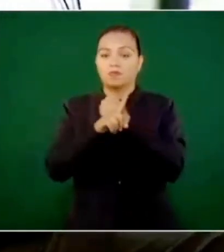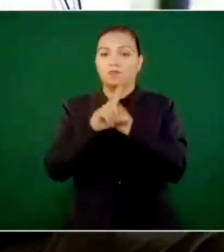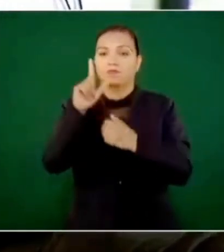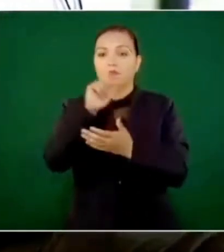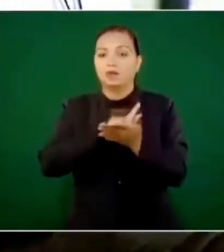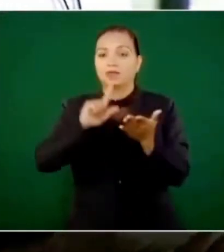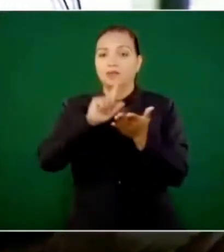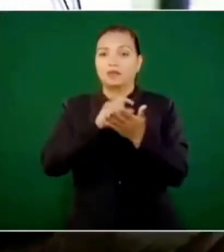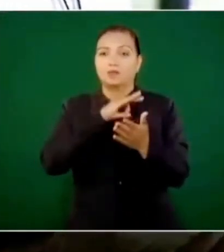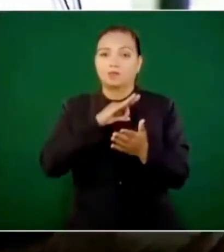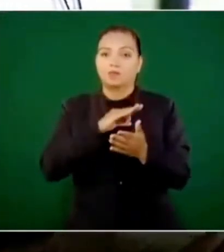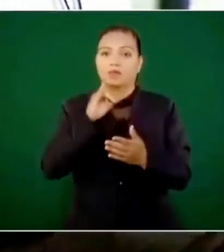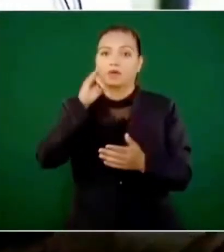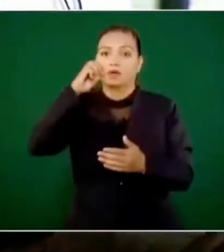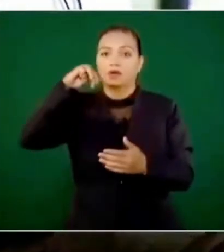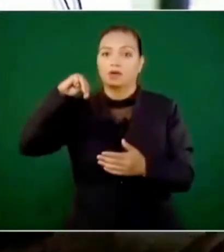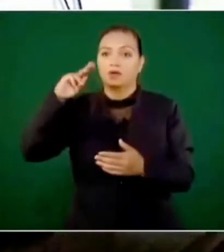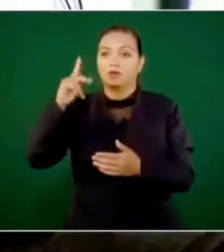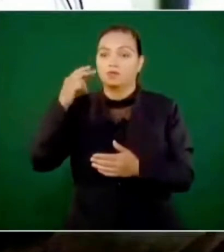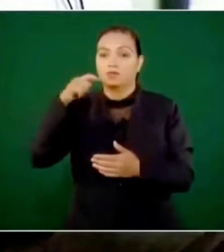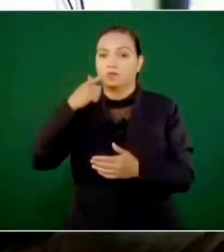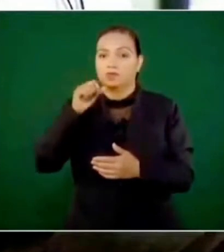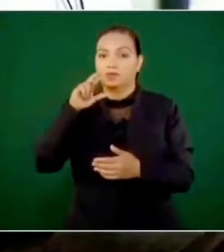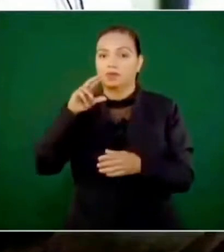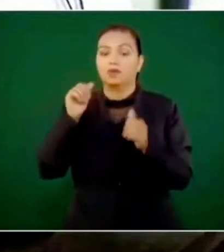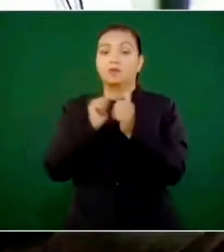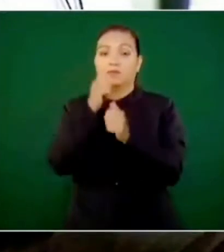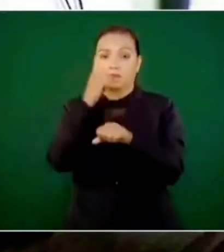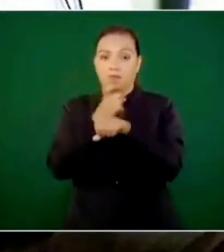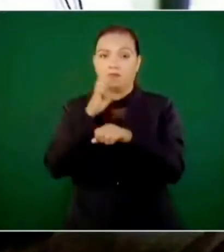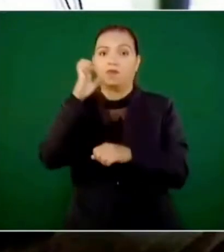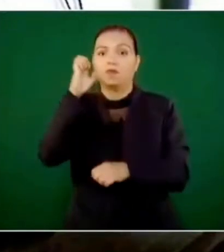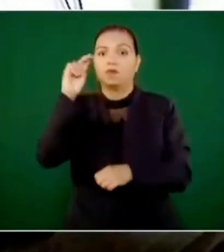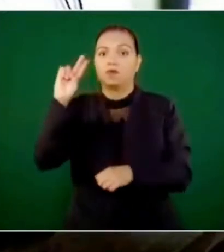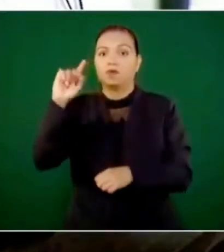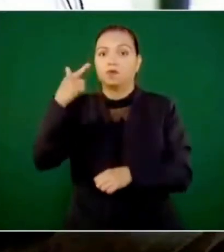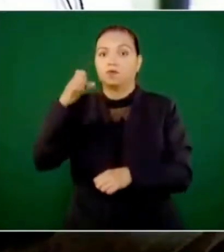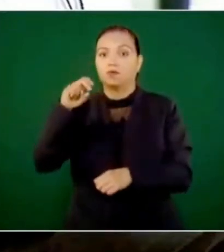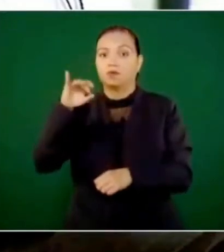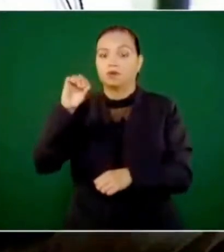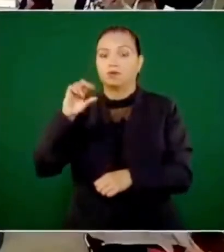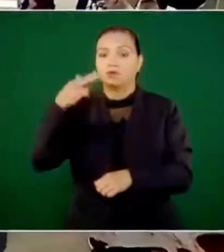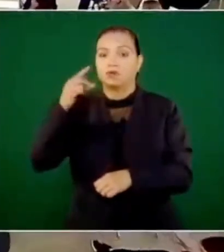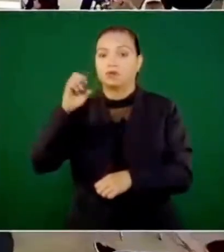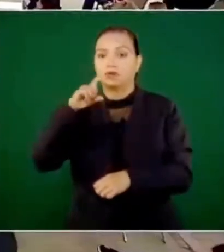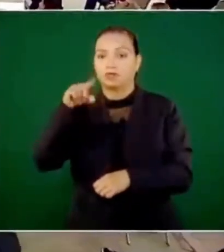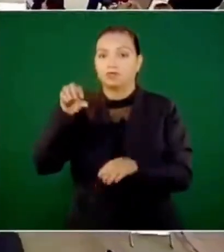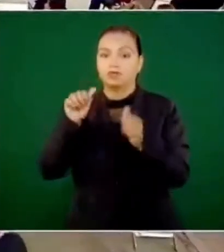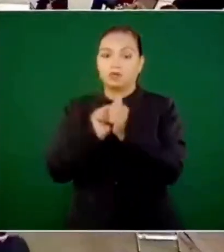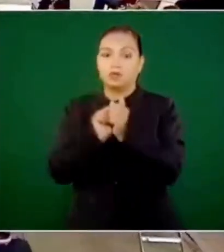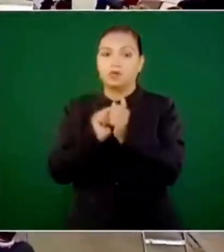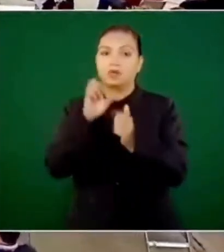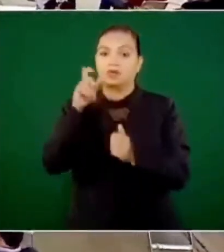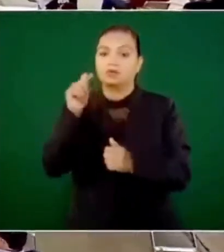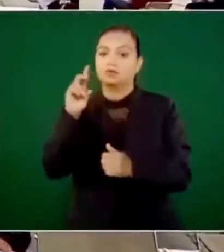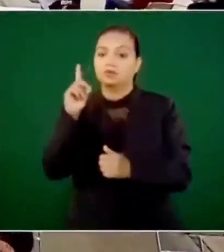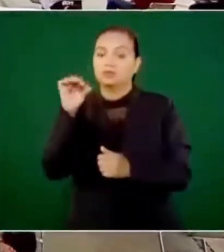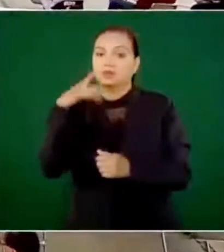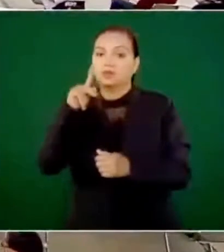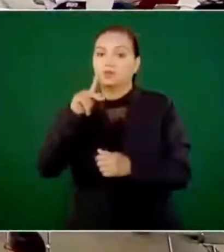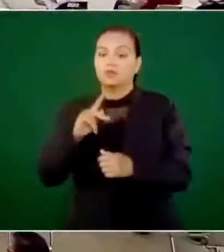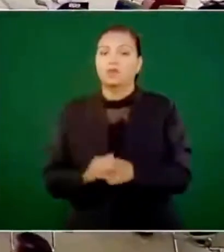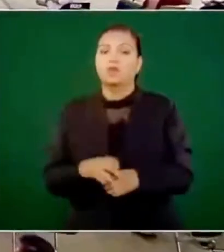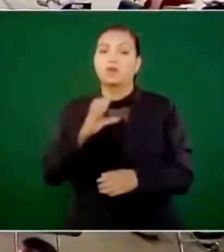Primero, Eugenio Hernández Flores, con orden de extradición como candidato a senador por El Verde,